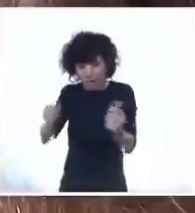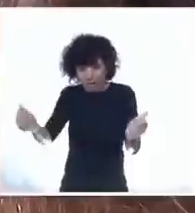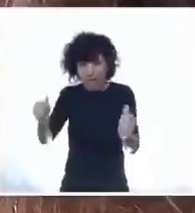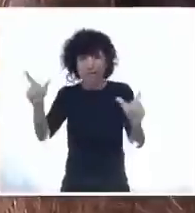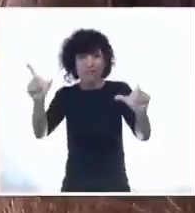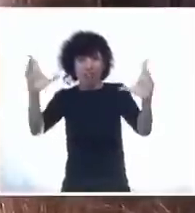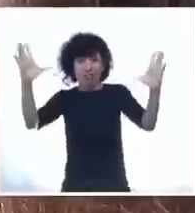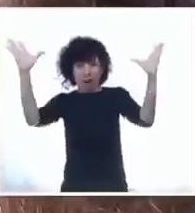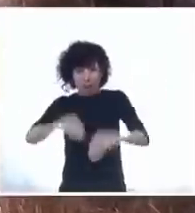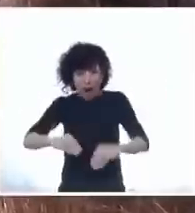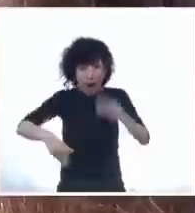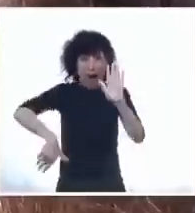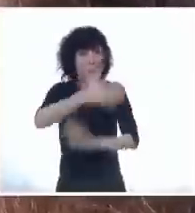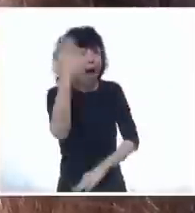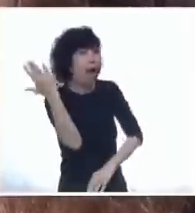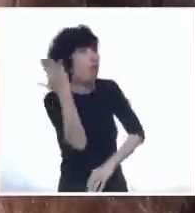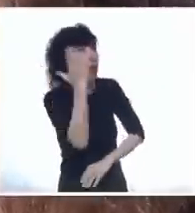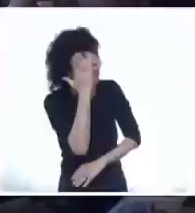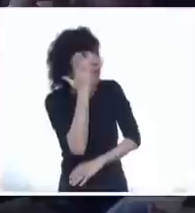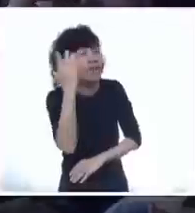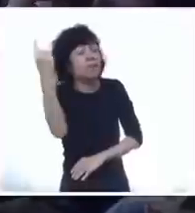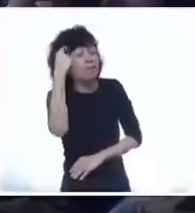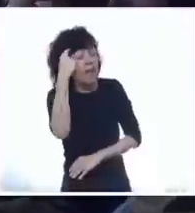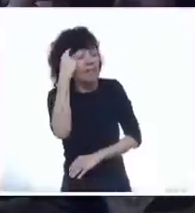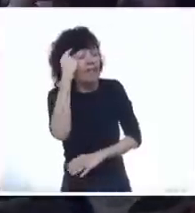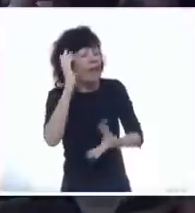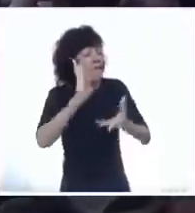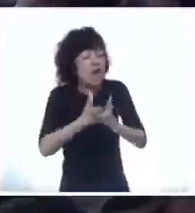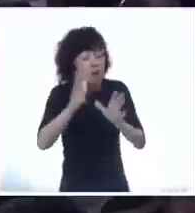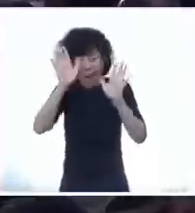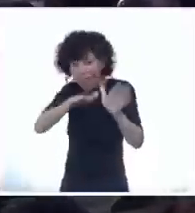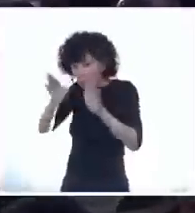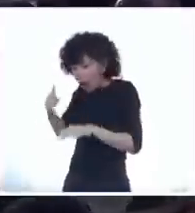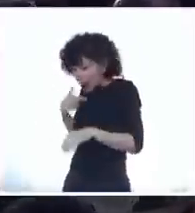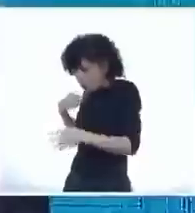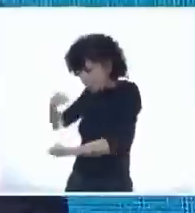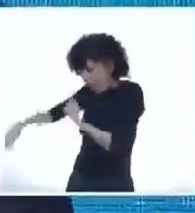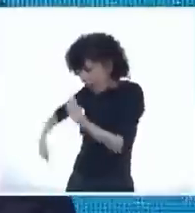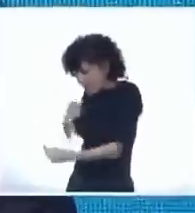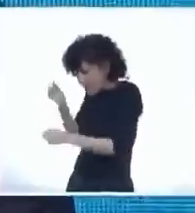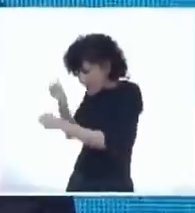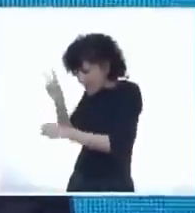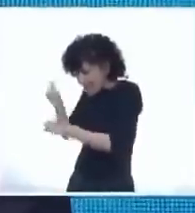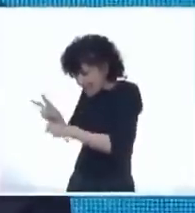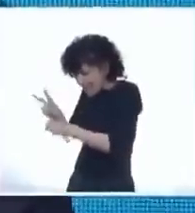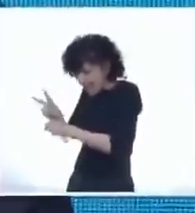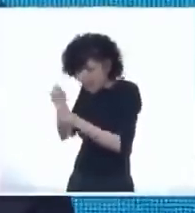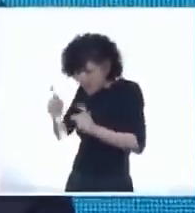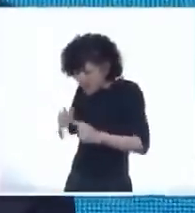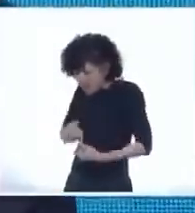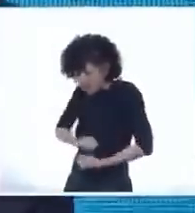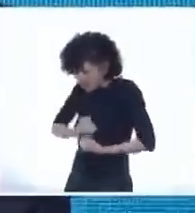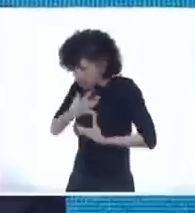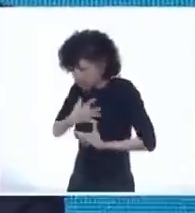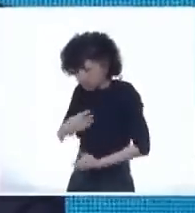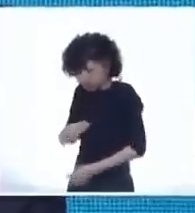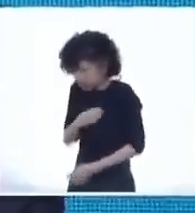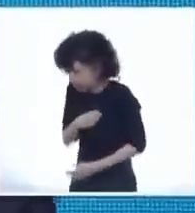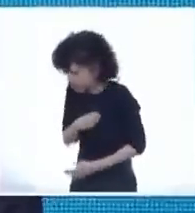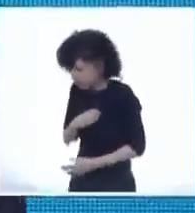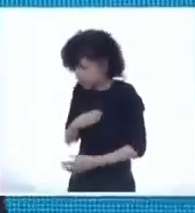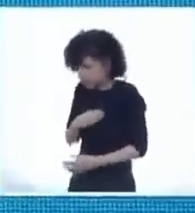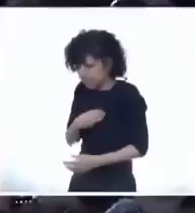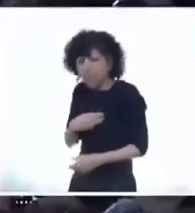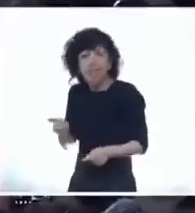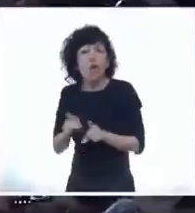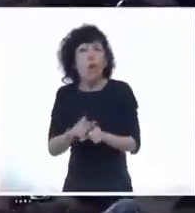saber que con esa pasión por la familia, con esa pasión por la patria, voy